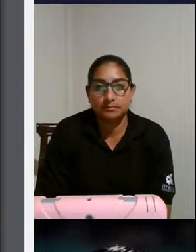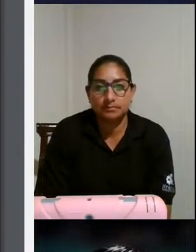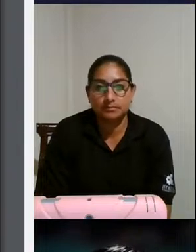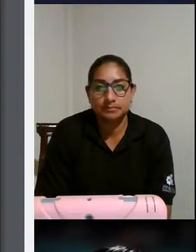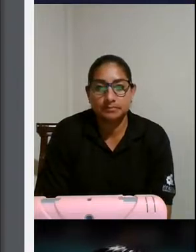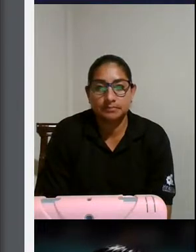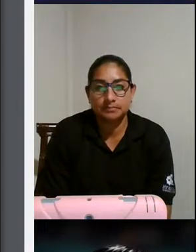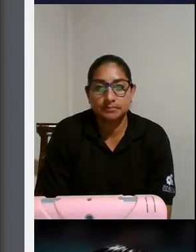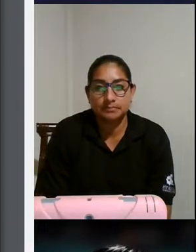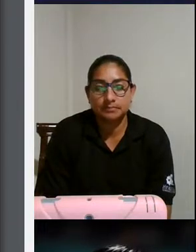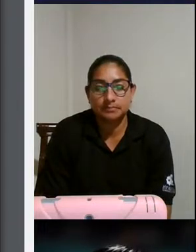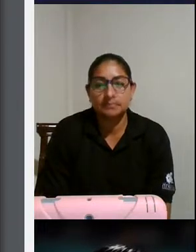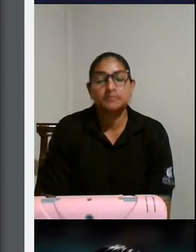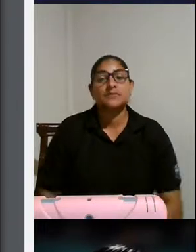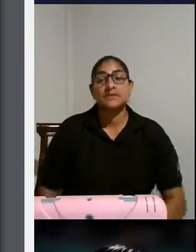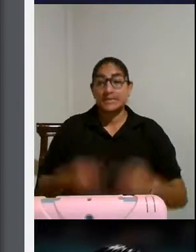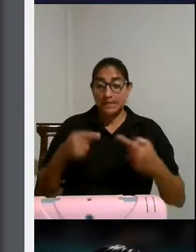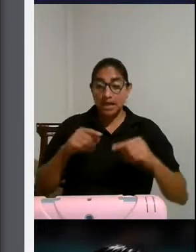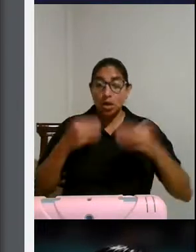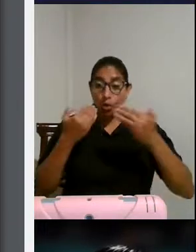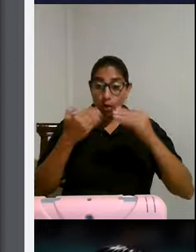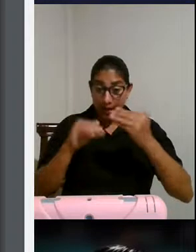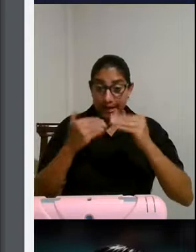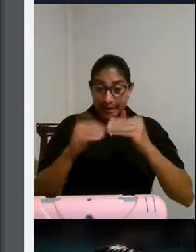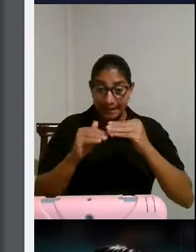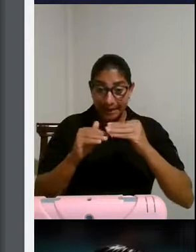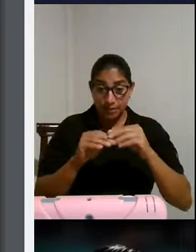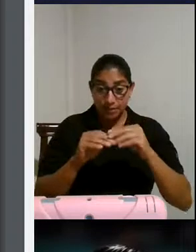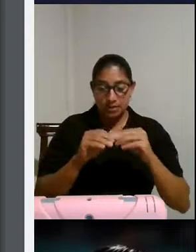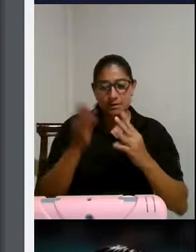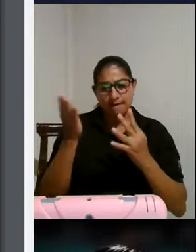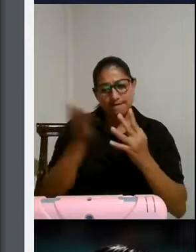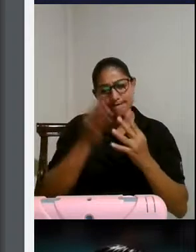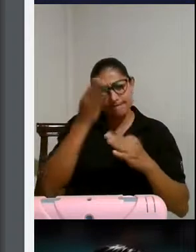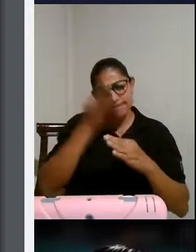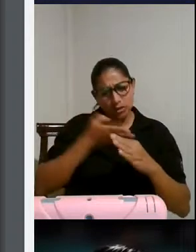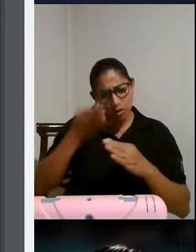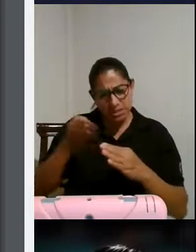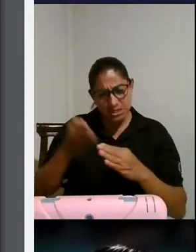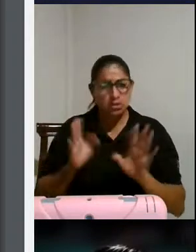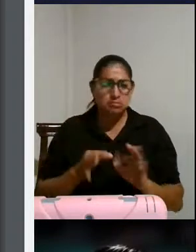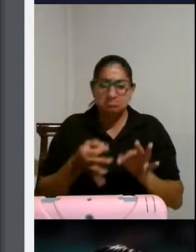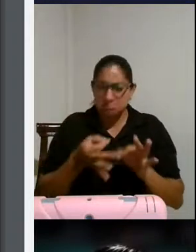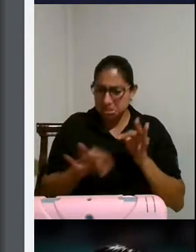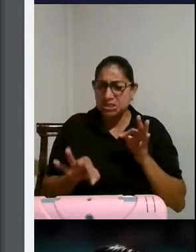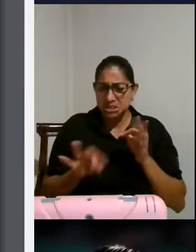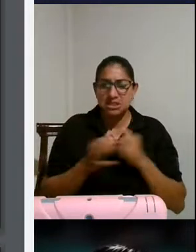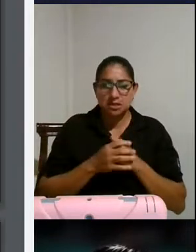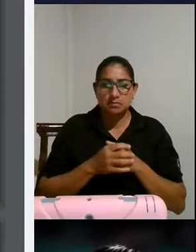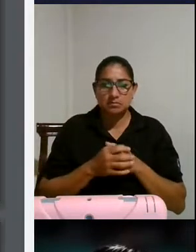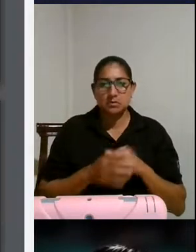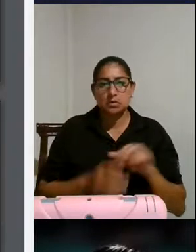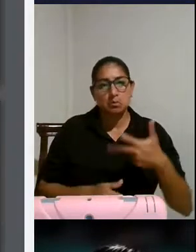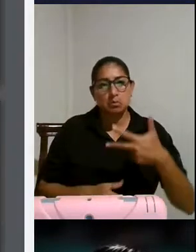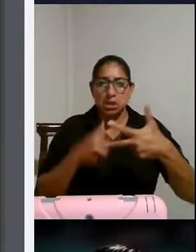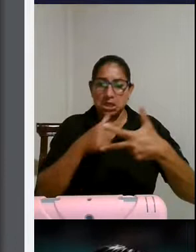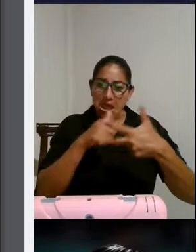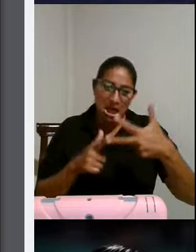observen, digamos, que los límites son factorizaciones, vamos, sencillas. Esto sería un trinomio.